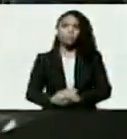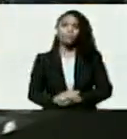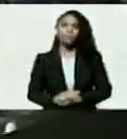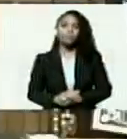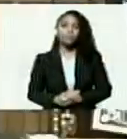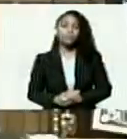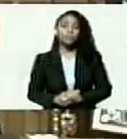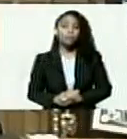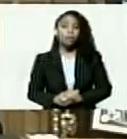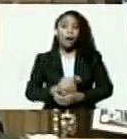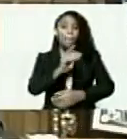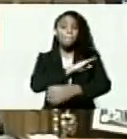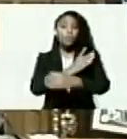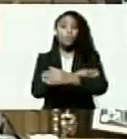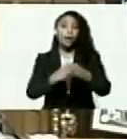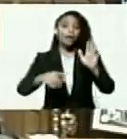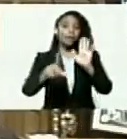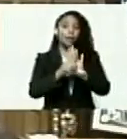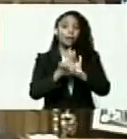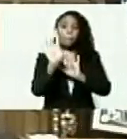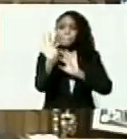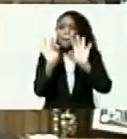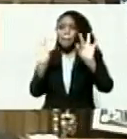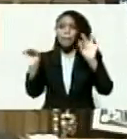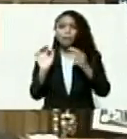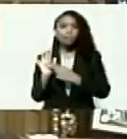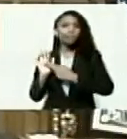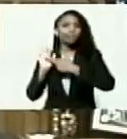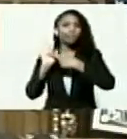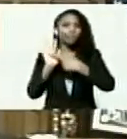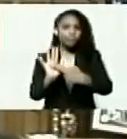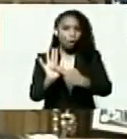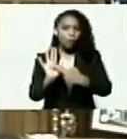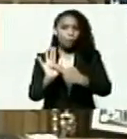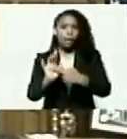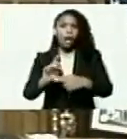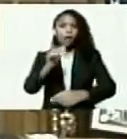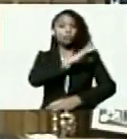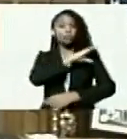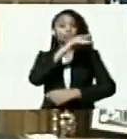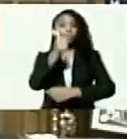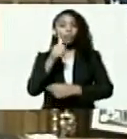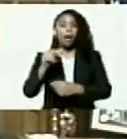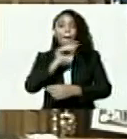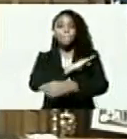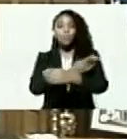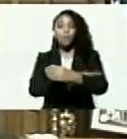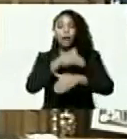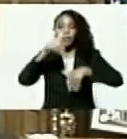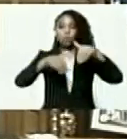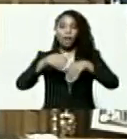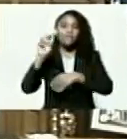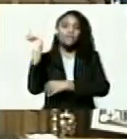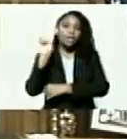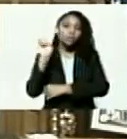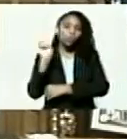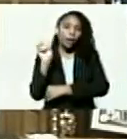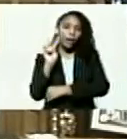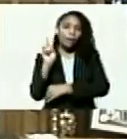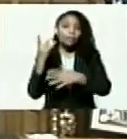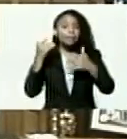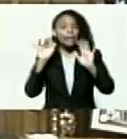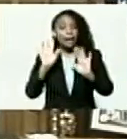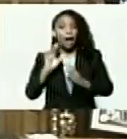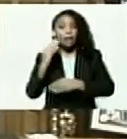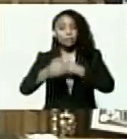Del Poder Legislativo de elegir a los representantes, a los rectores y rectoras del Poder Electoral venezolano, se cumple